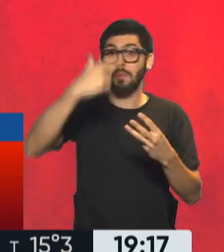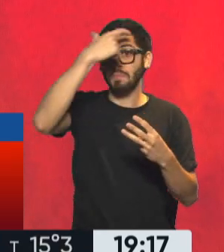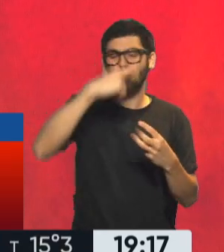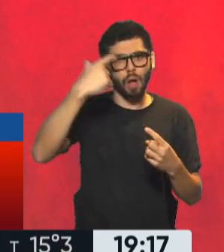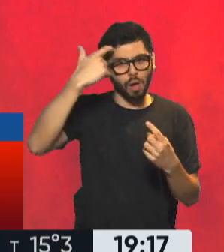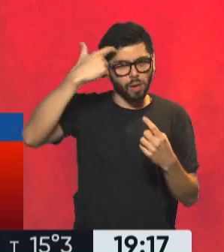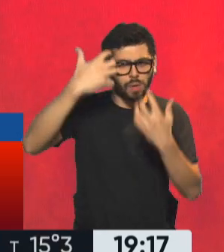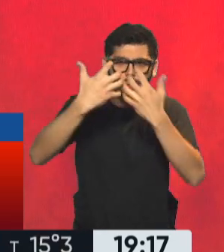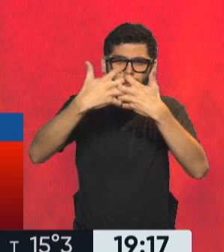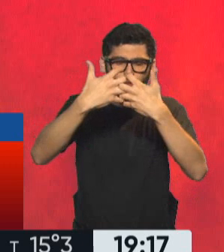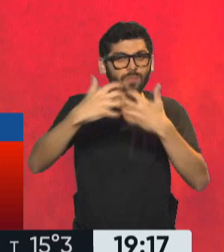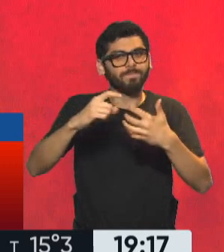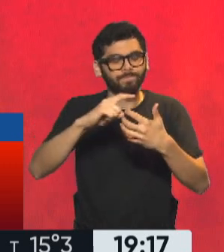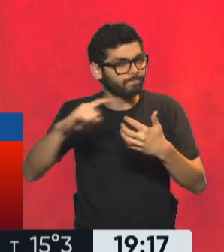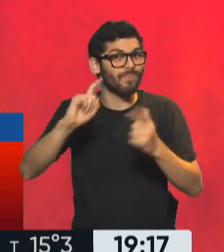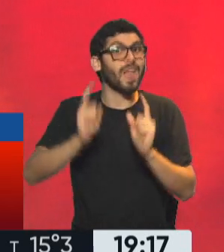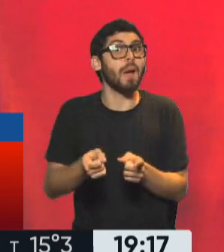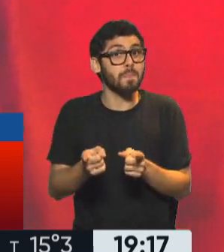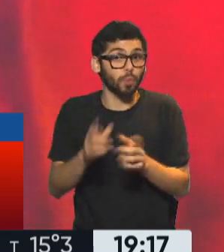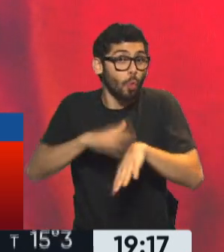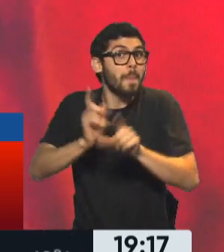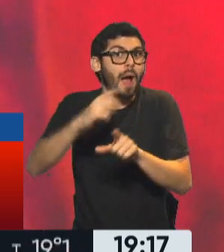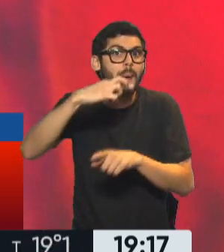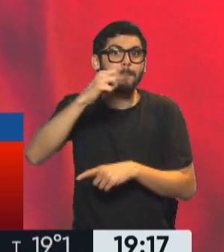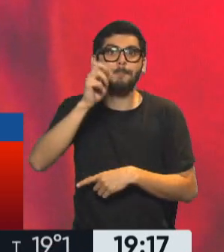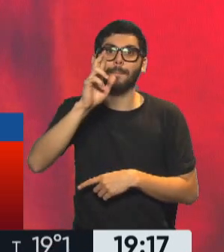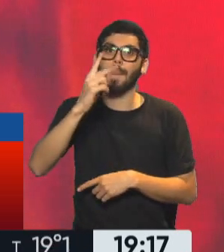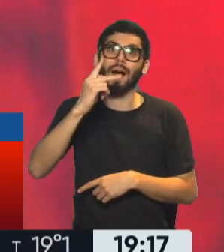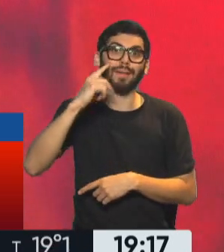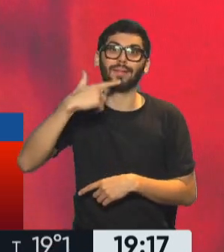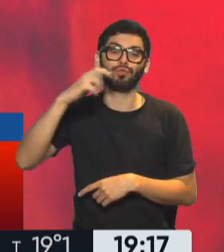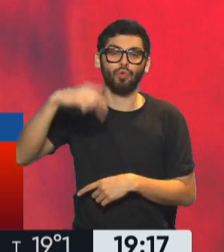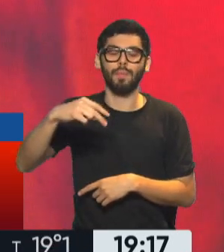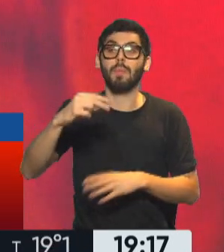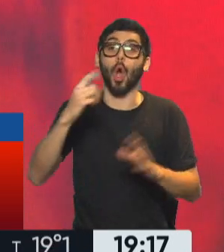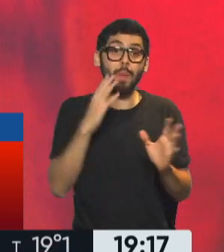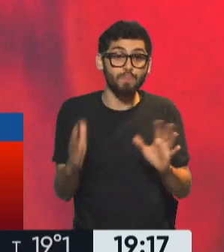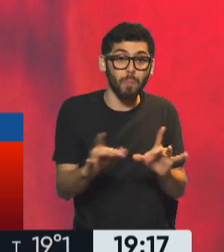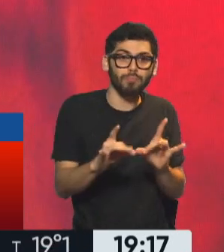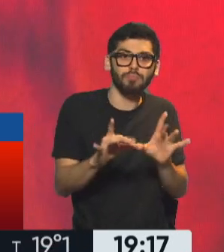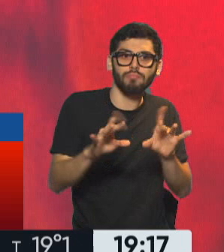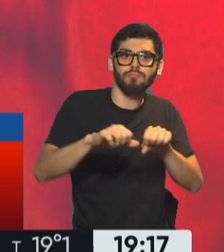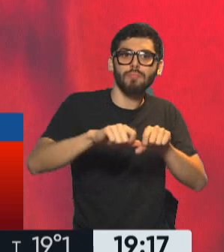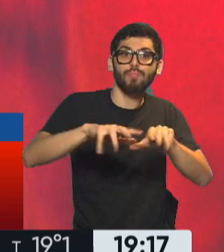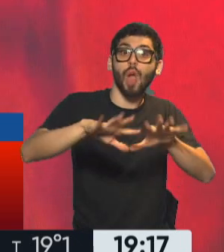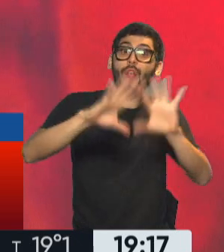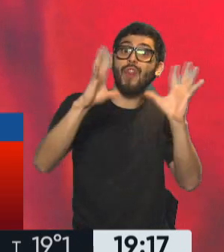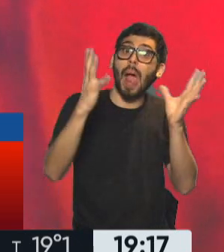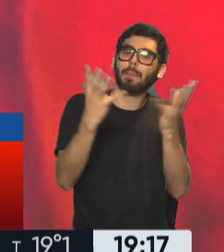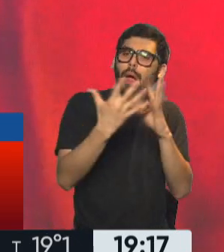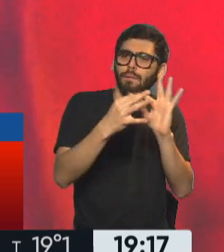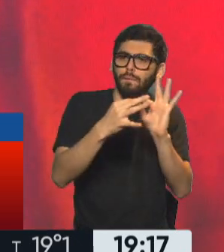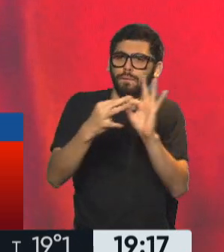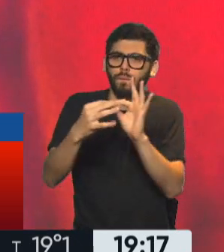persona. Pero también hay un dato fundamental a tener en cuenta, doctor, en esta situación de pandemia que atraviesa el mundo, porque ¿cómo